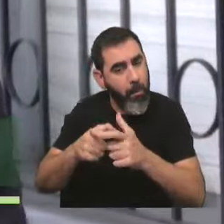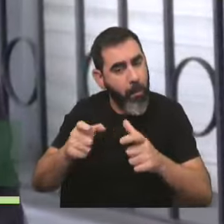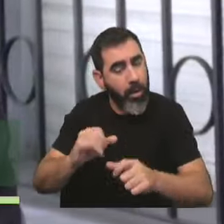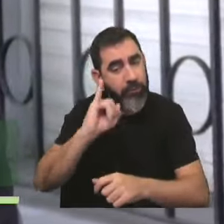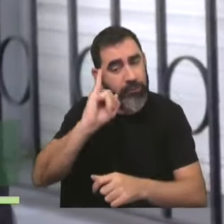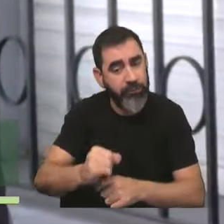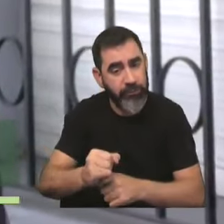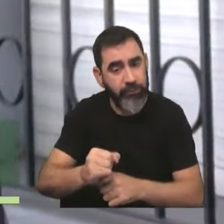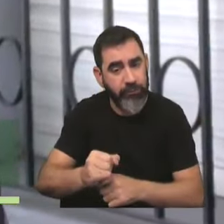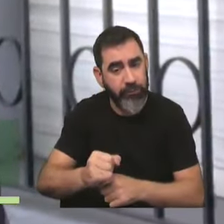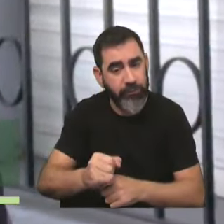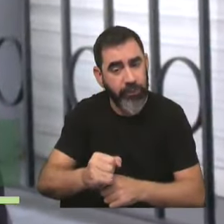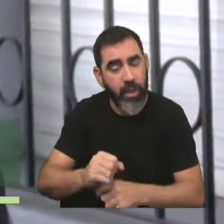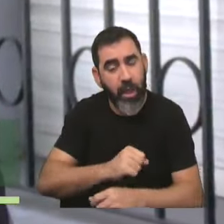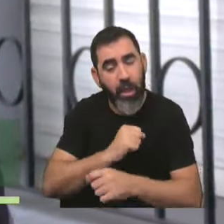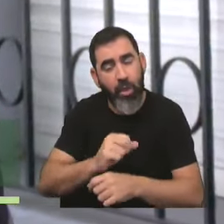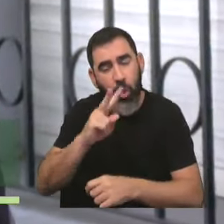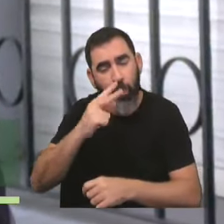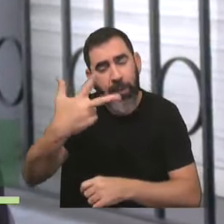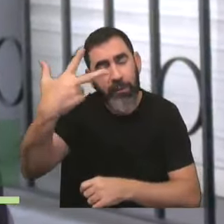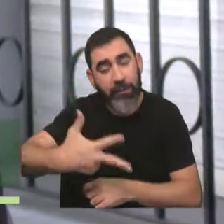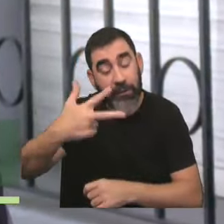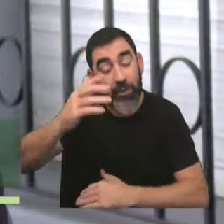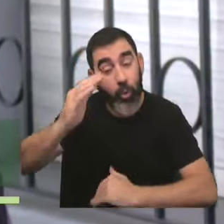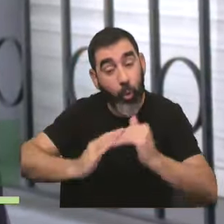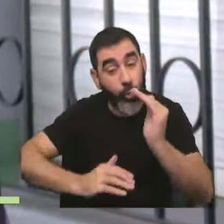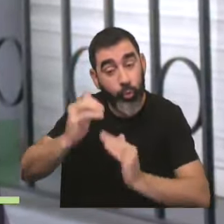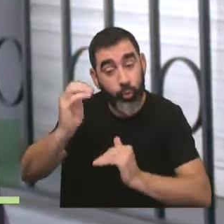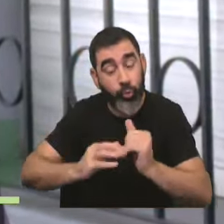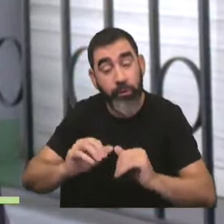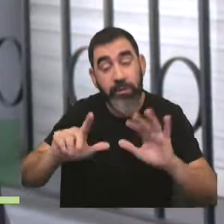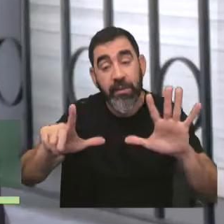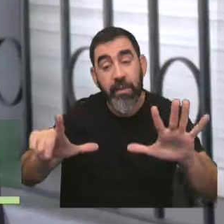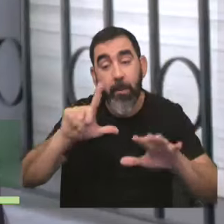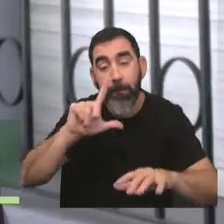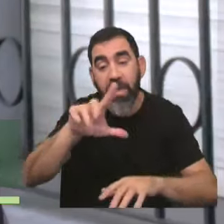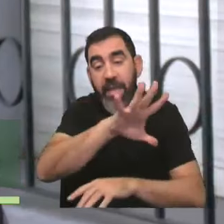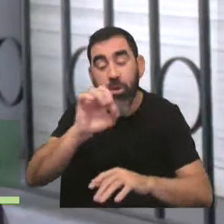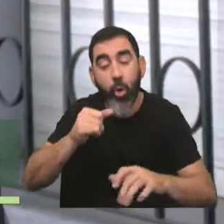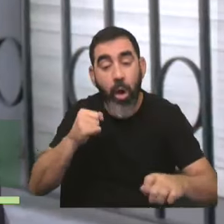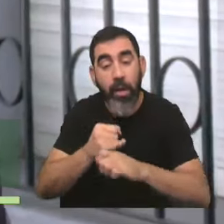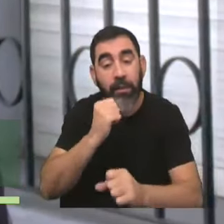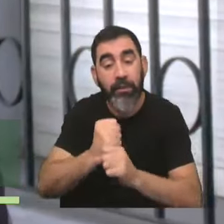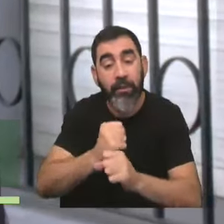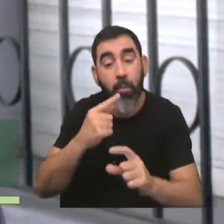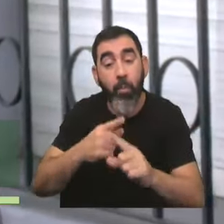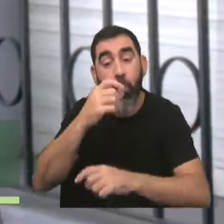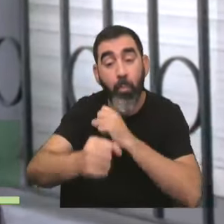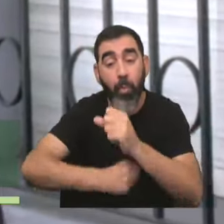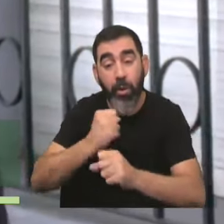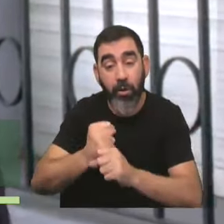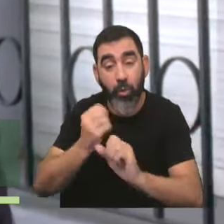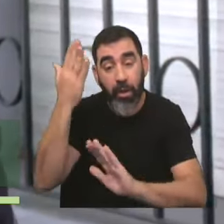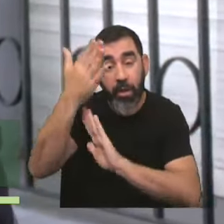fuerte que llegó al 2013 en la construcción 7500 siniestros laborales por año y a nivel